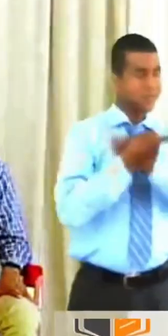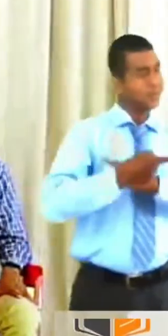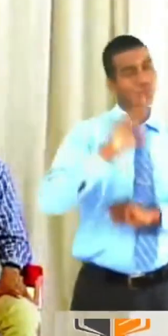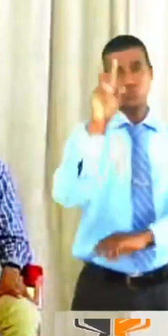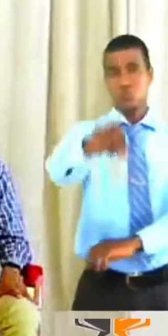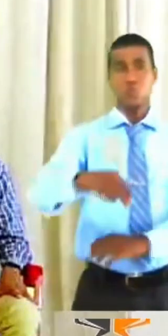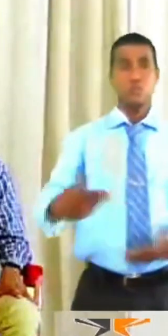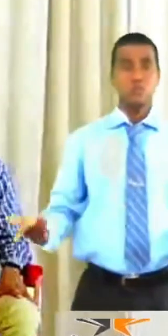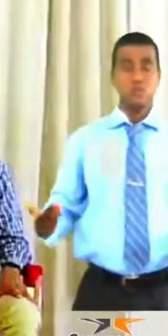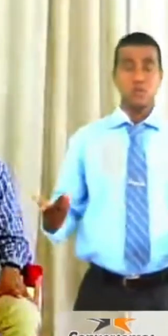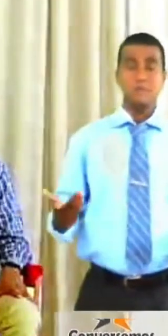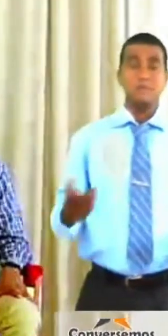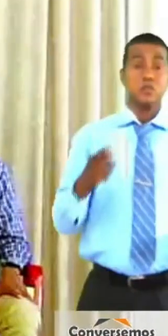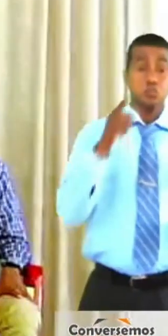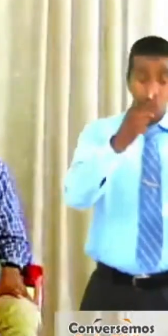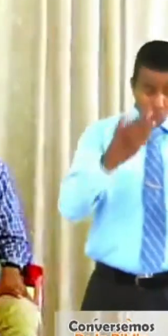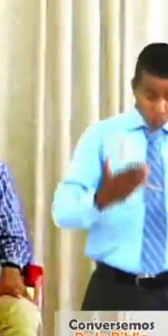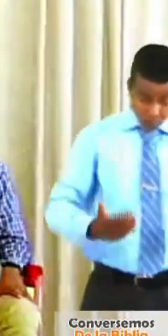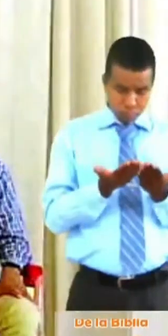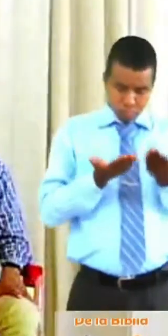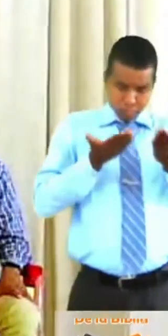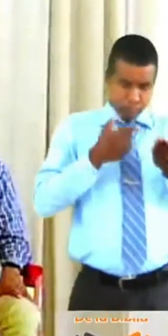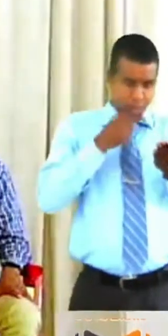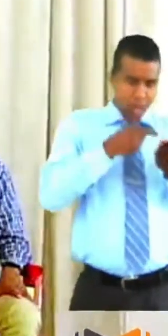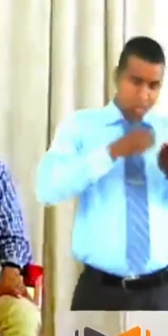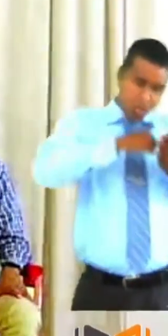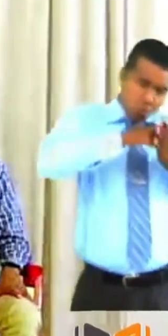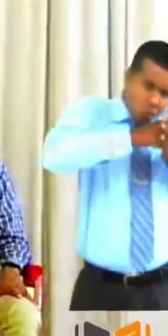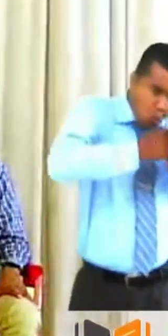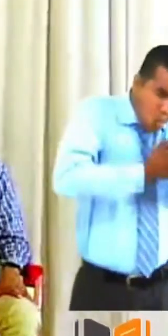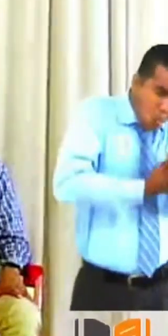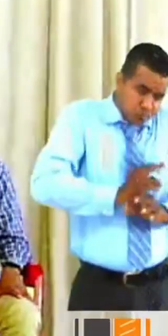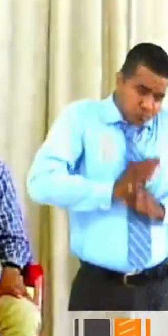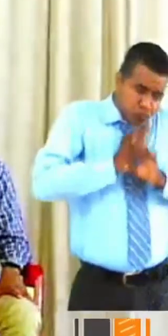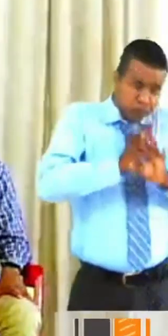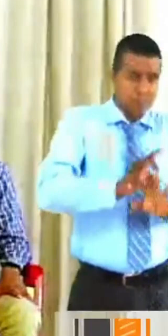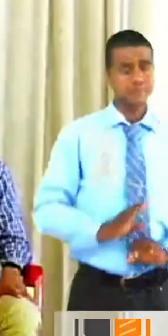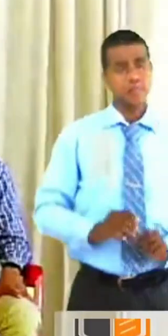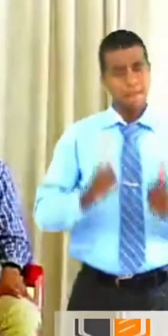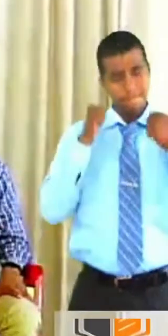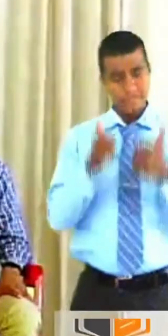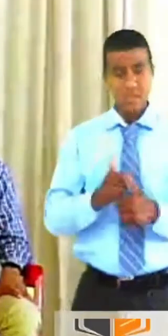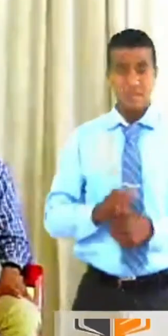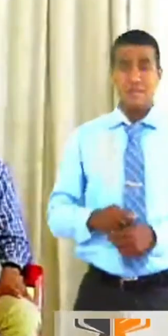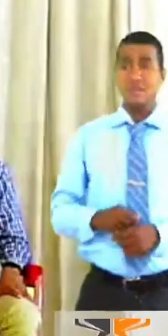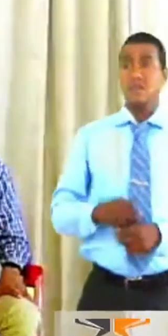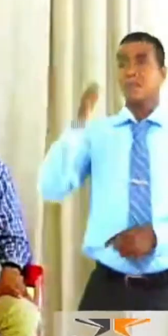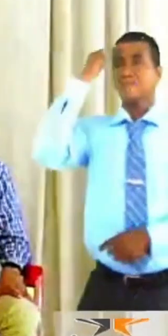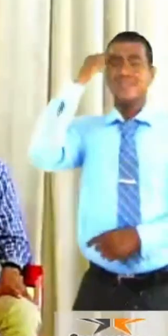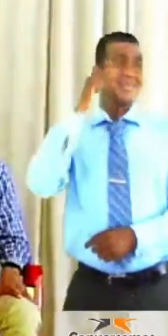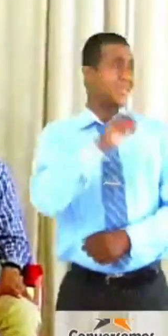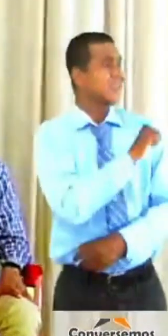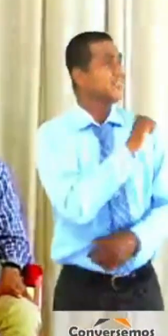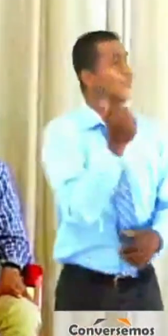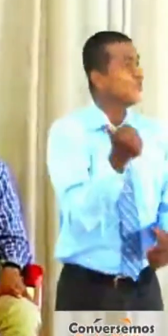cambies. Hermano, lo que tienes en tu mano, la salvación, termina tu carrera bien. Ah, pero es que otros van adelante, hermano